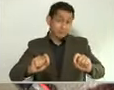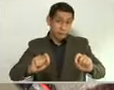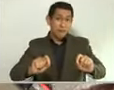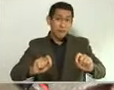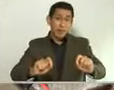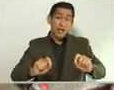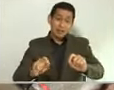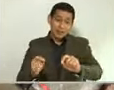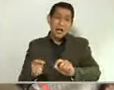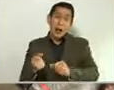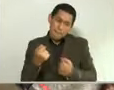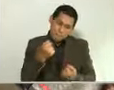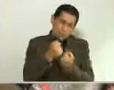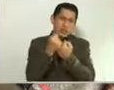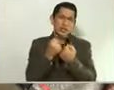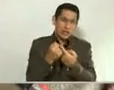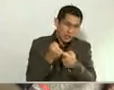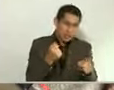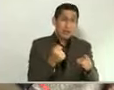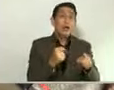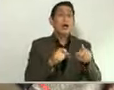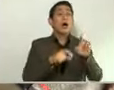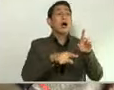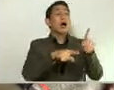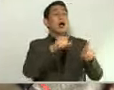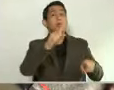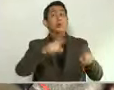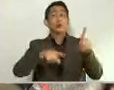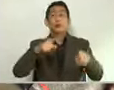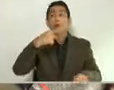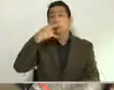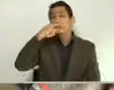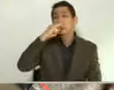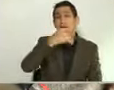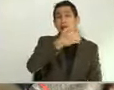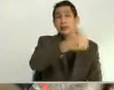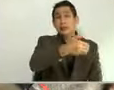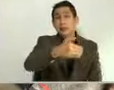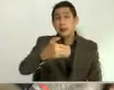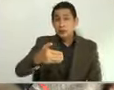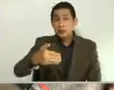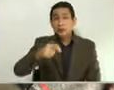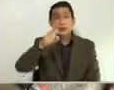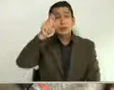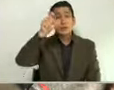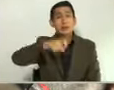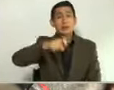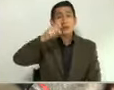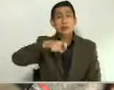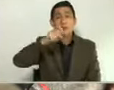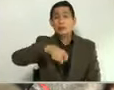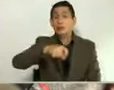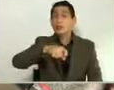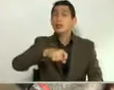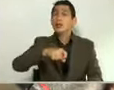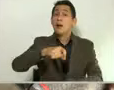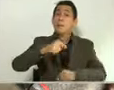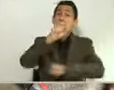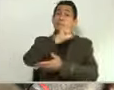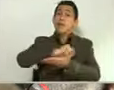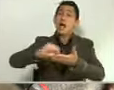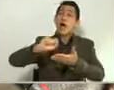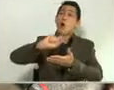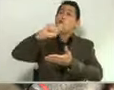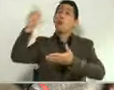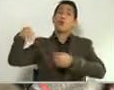y para poderlos mandar de viaje a otras ciudades, sobre todo España, con quien tenemos convenio para hacer trasplantes de médula. Todo esto